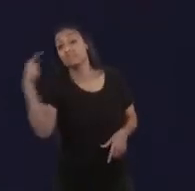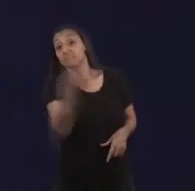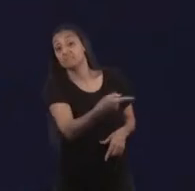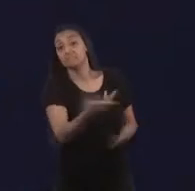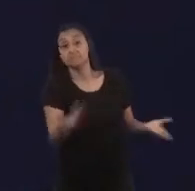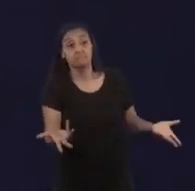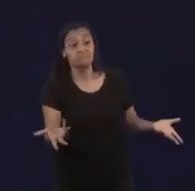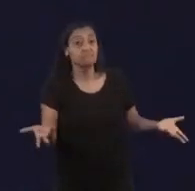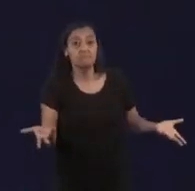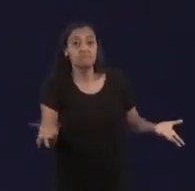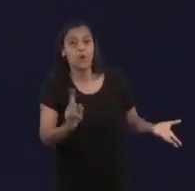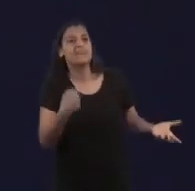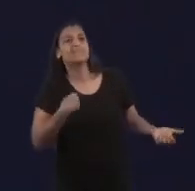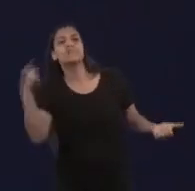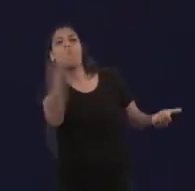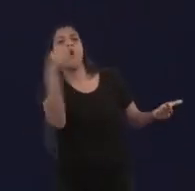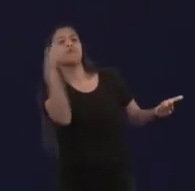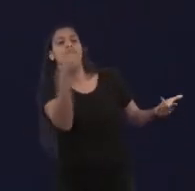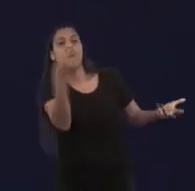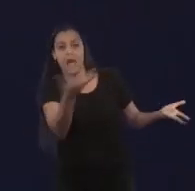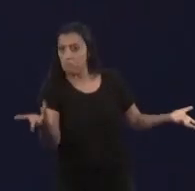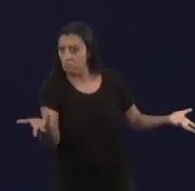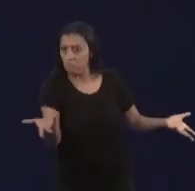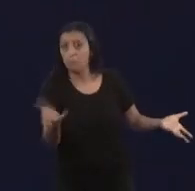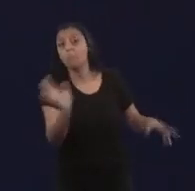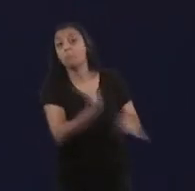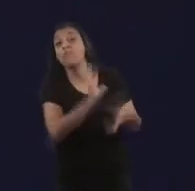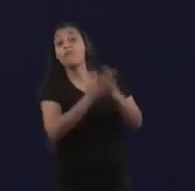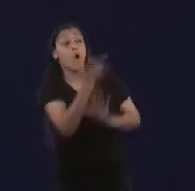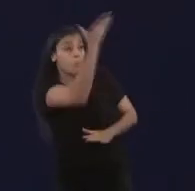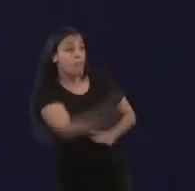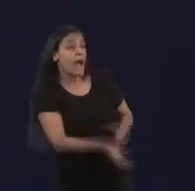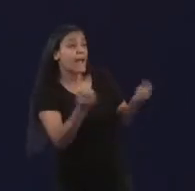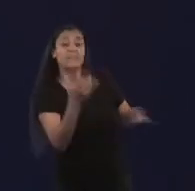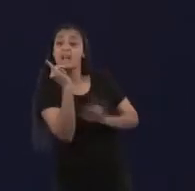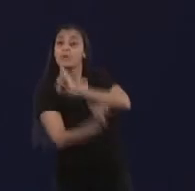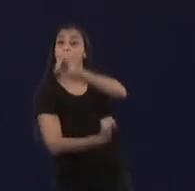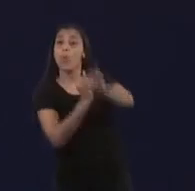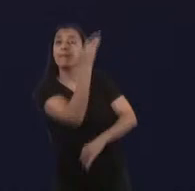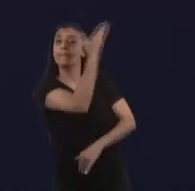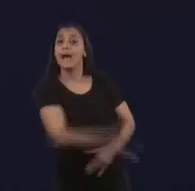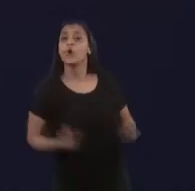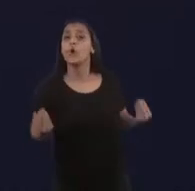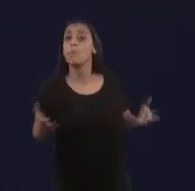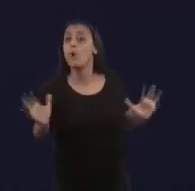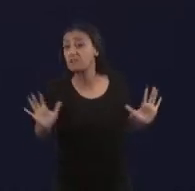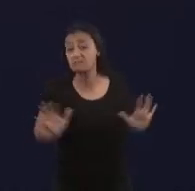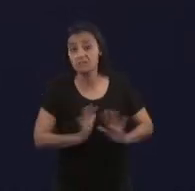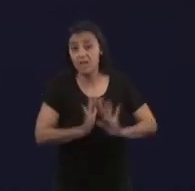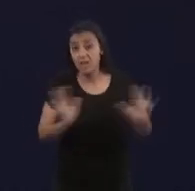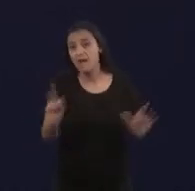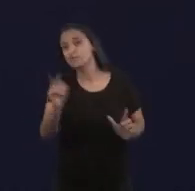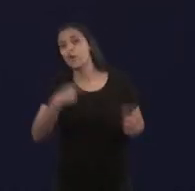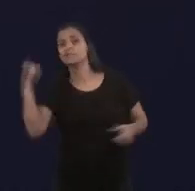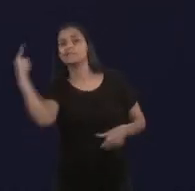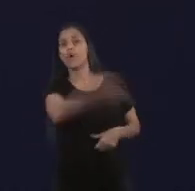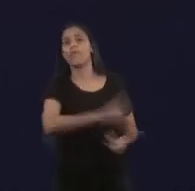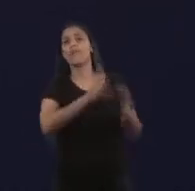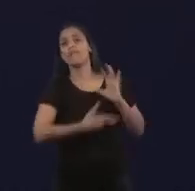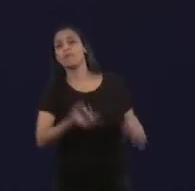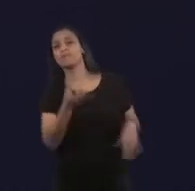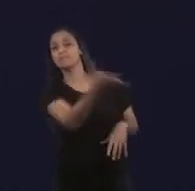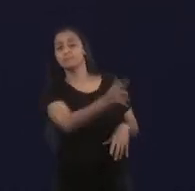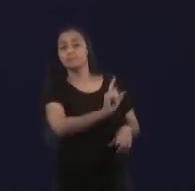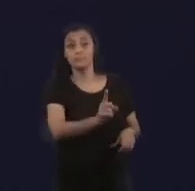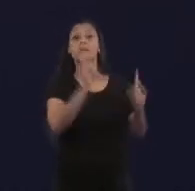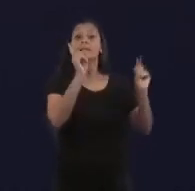sé yo, fue más una descripción que una acusación y el tema de que intervino o que apoyó a Massa